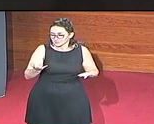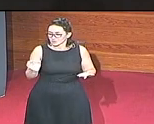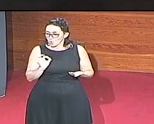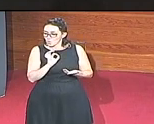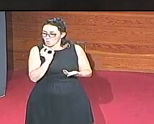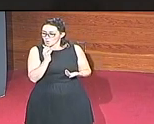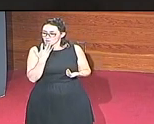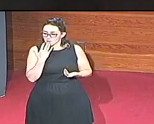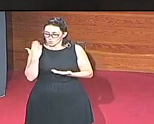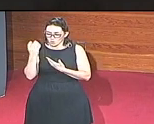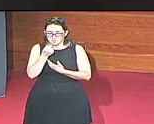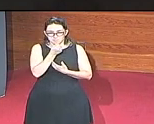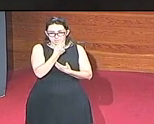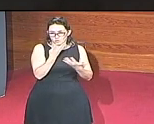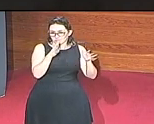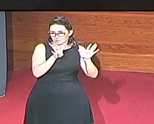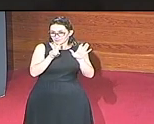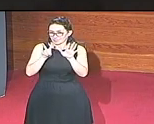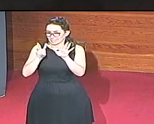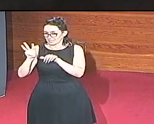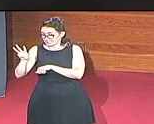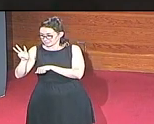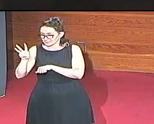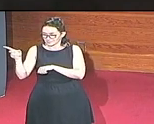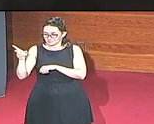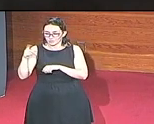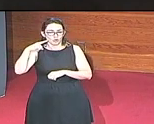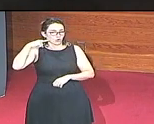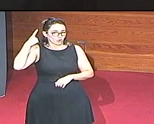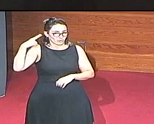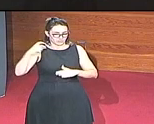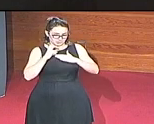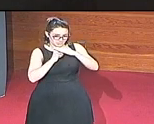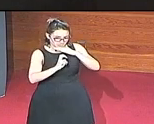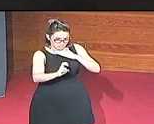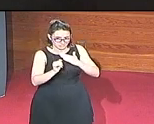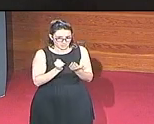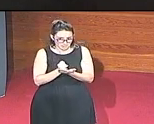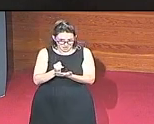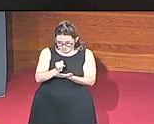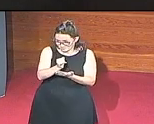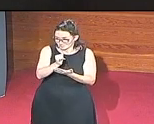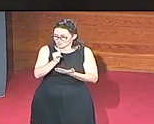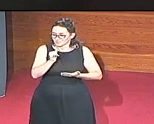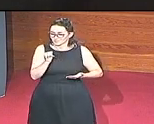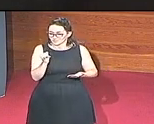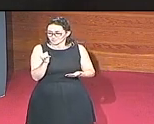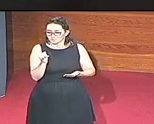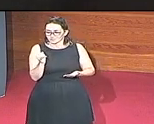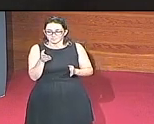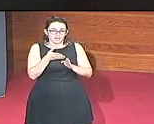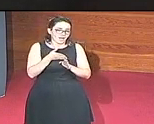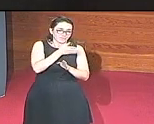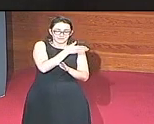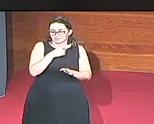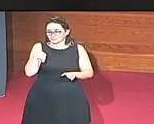o lo que hicieron en 1933 con el plano del metro de londres que antes habían intentado hacer pruebas de